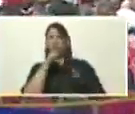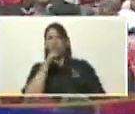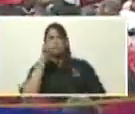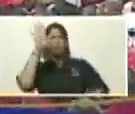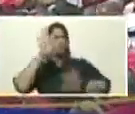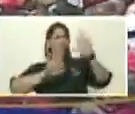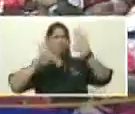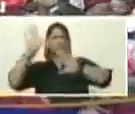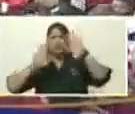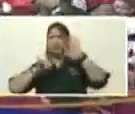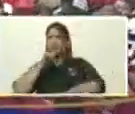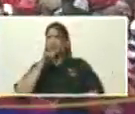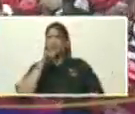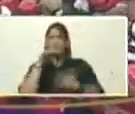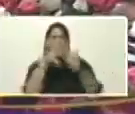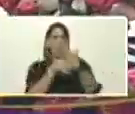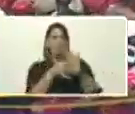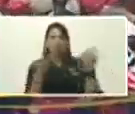quieren casar.